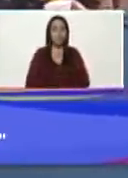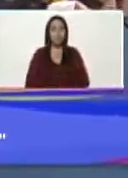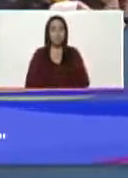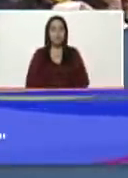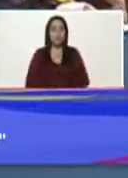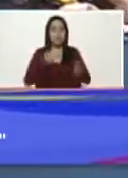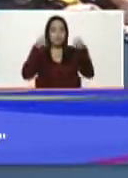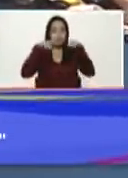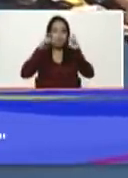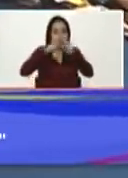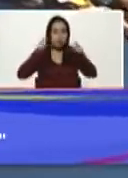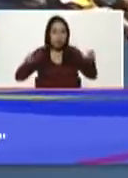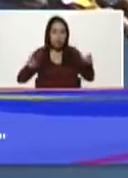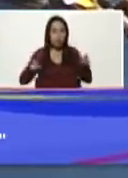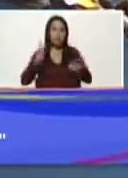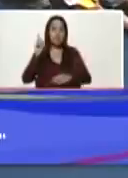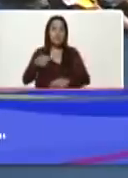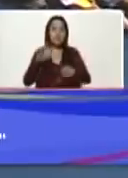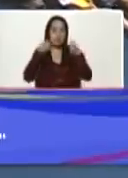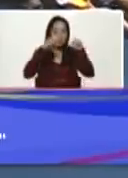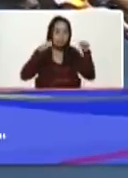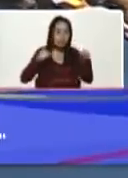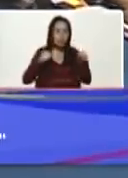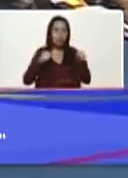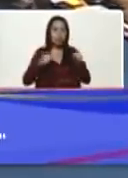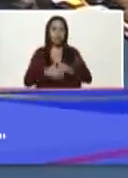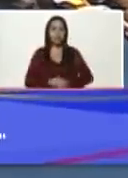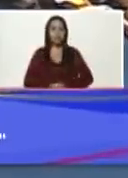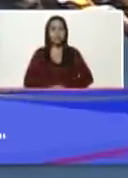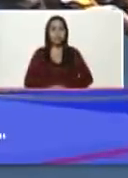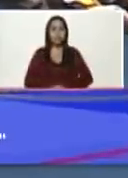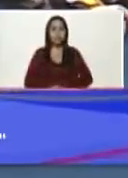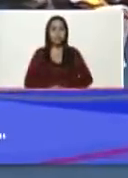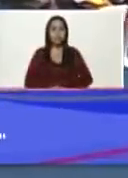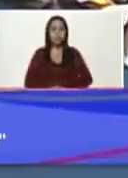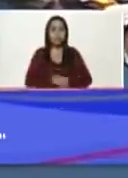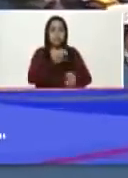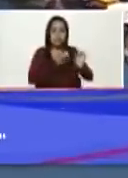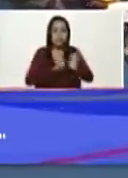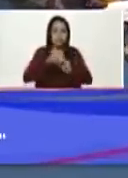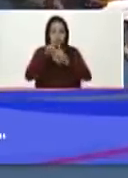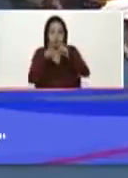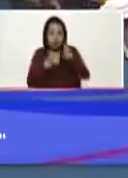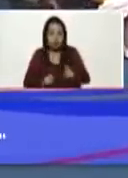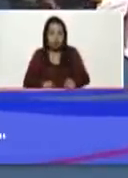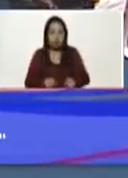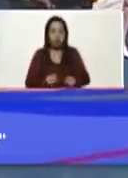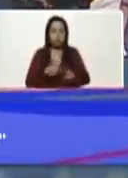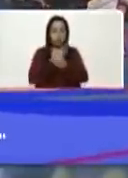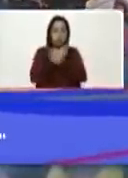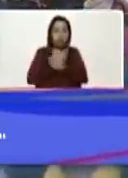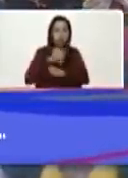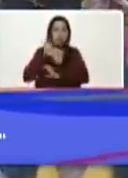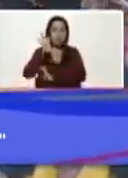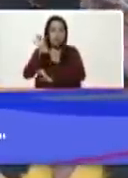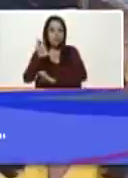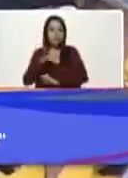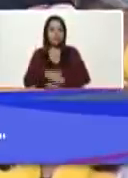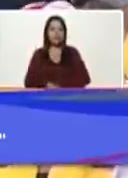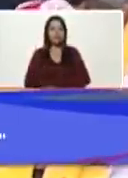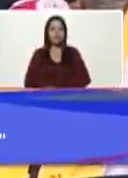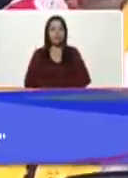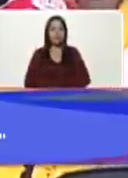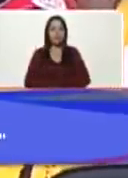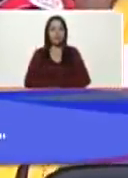fisioterapeutas, terapeutas ocupacionales, radioimagenólogos para la patria. Ahora el camino por